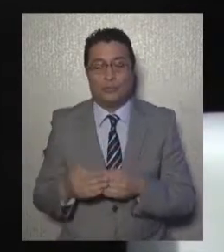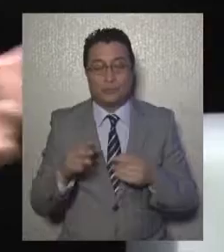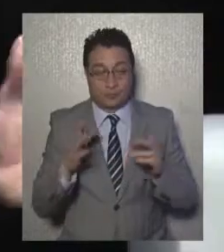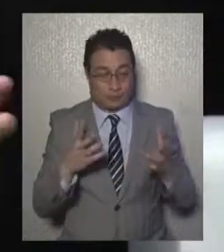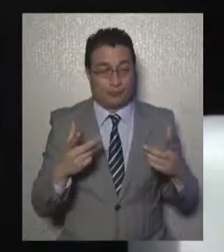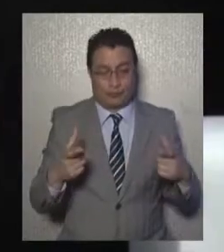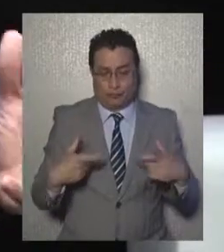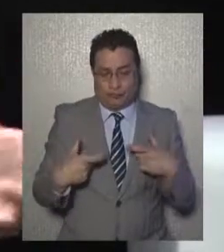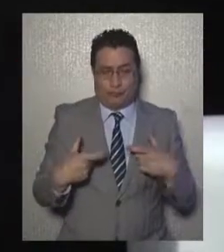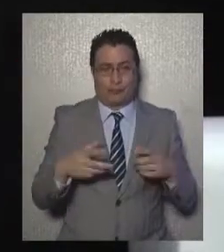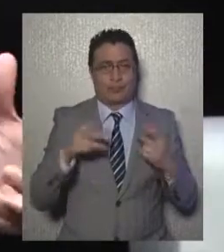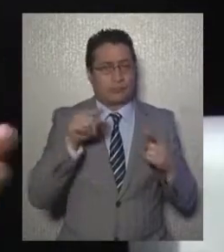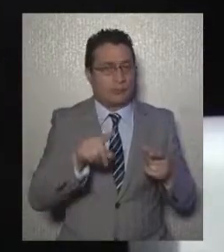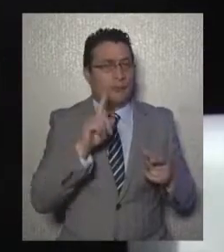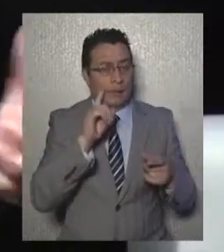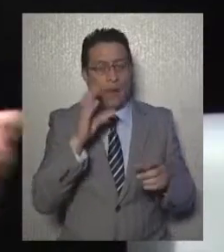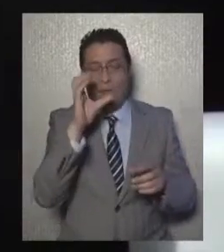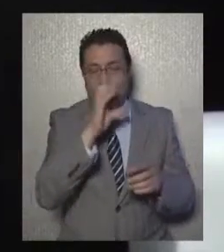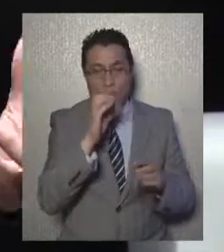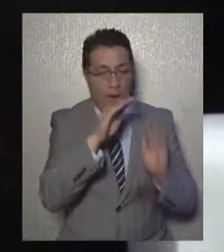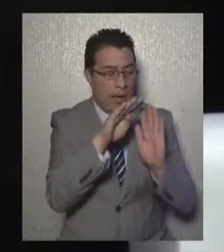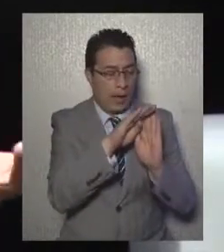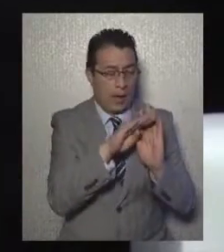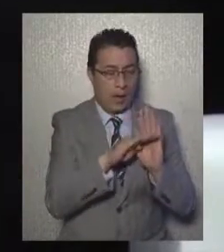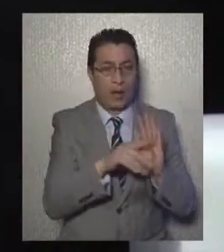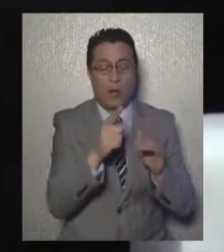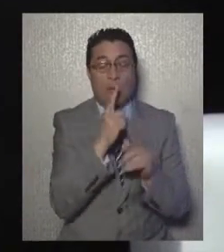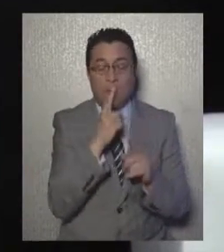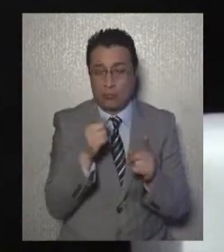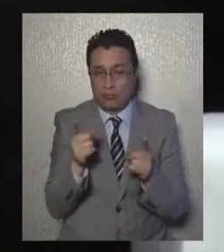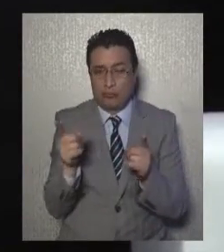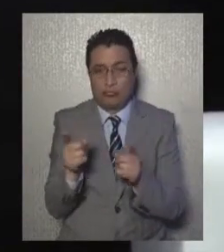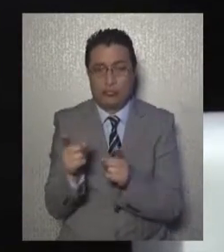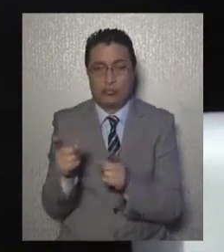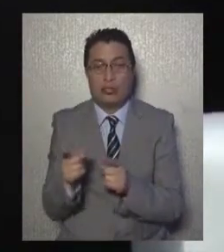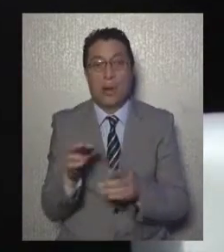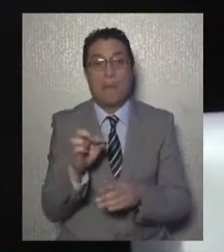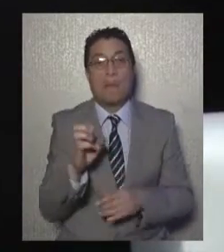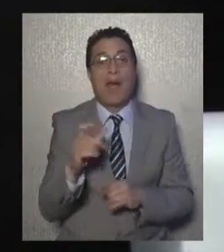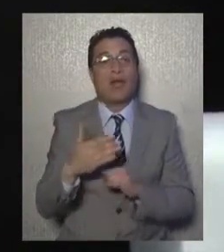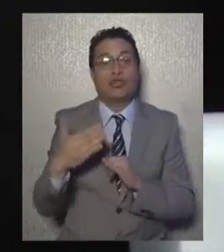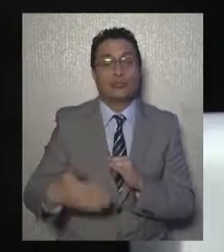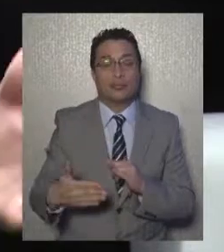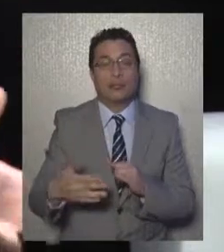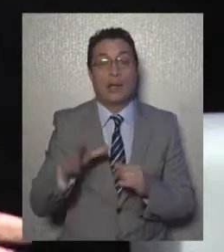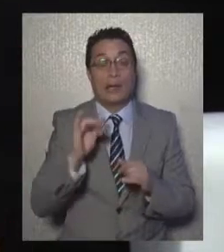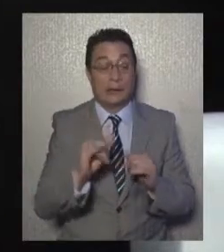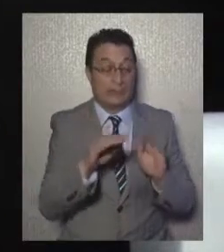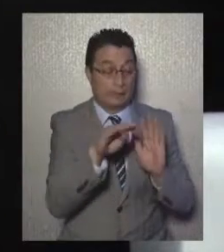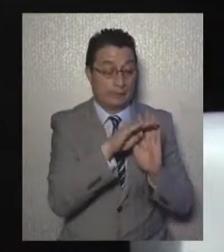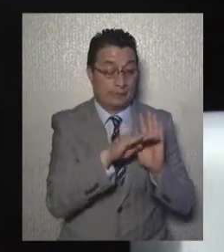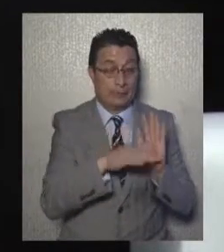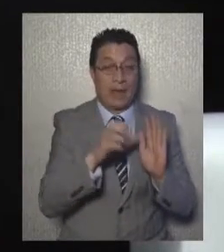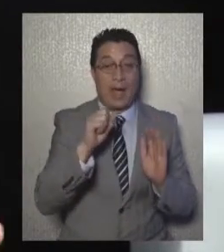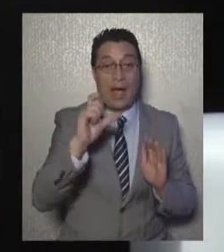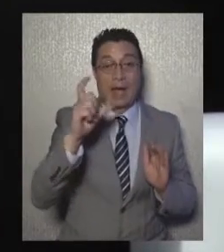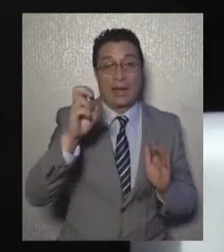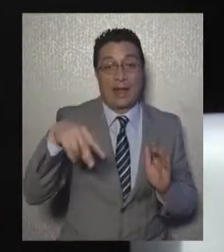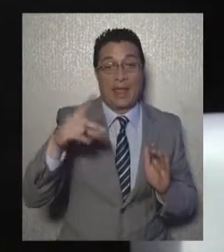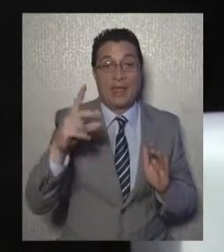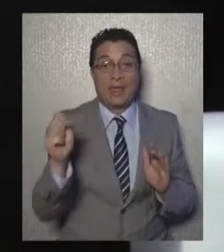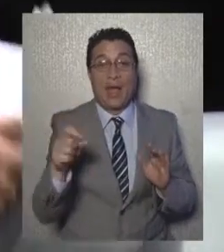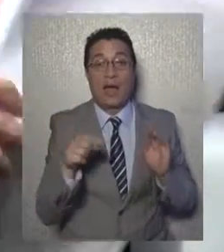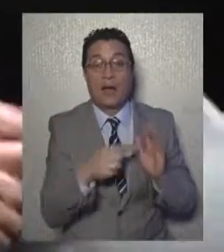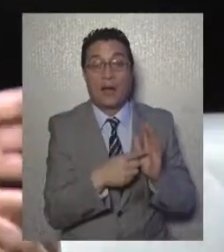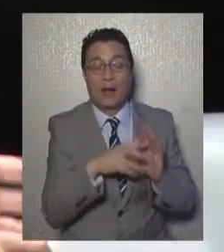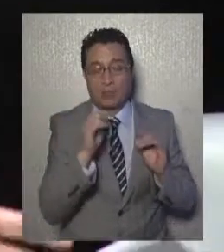y buscando, digamos, tal vez agendas que reditúen en el corto plazo beneficios. Y agendas que por lo demás de repente vienen como